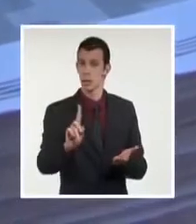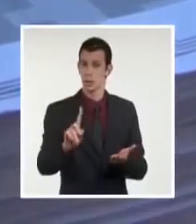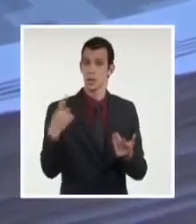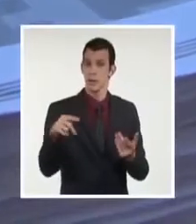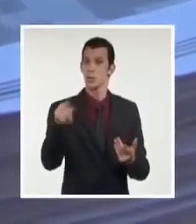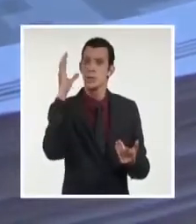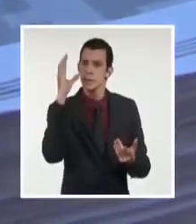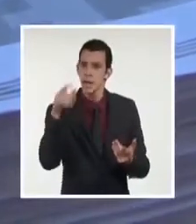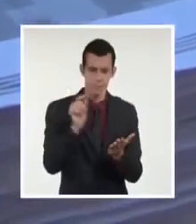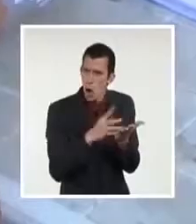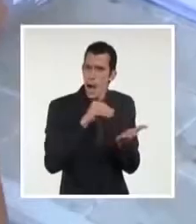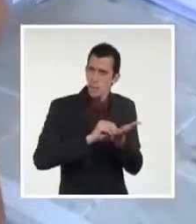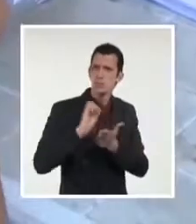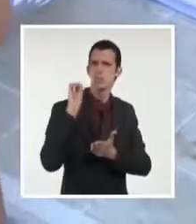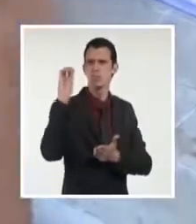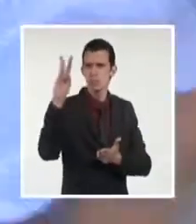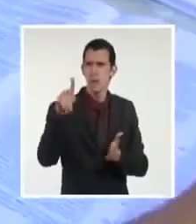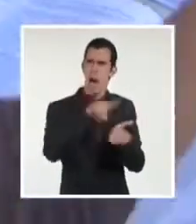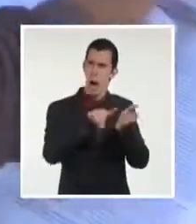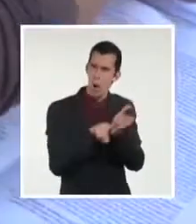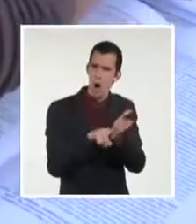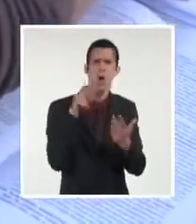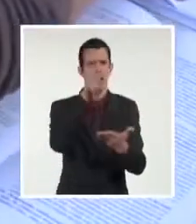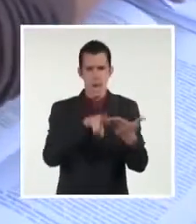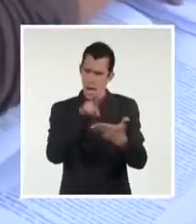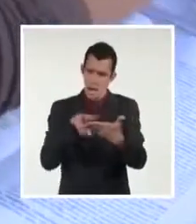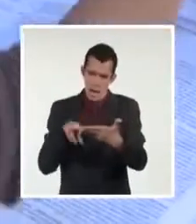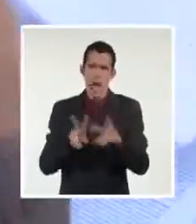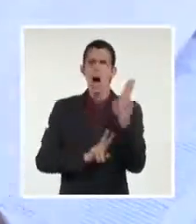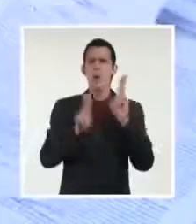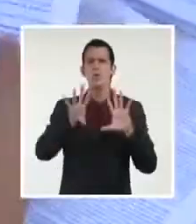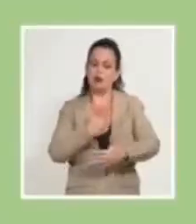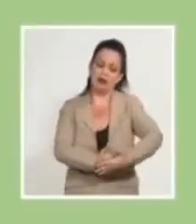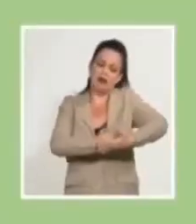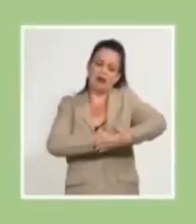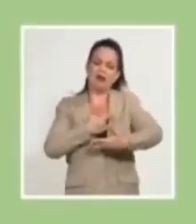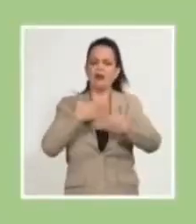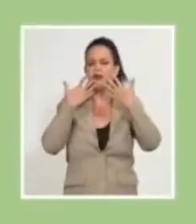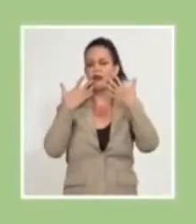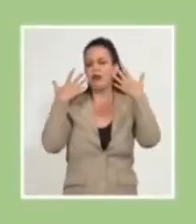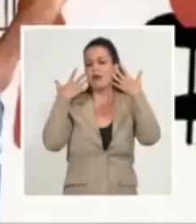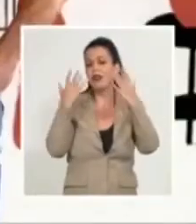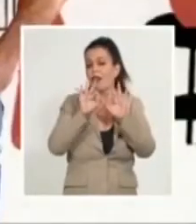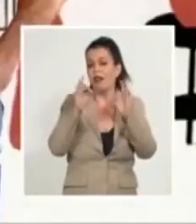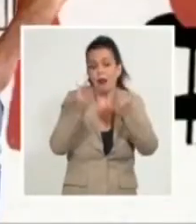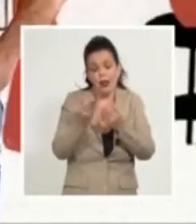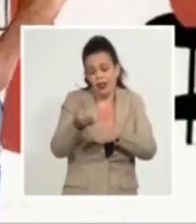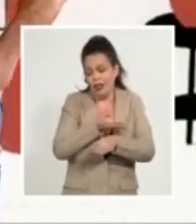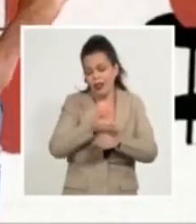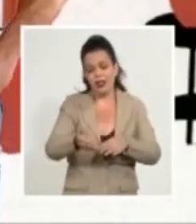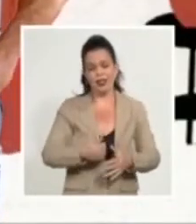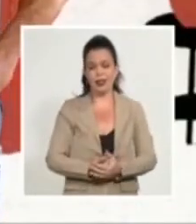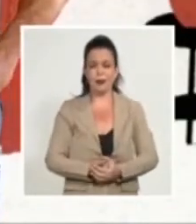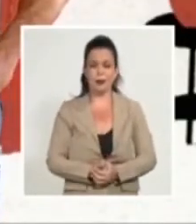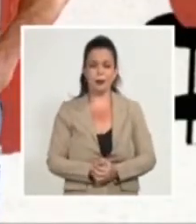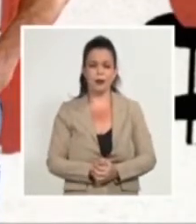pluralidad de tipos de familia hasta la posibilidad del matrimonio y la adopción para parejas del mismo sexo,